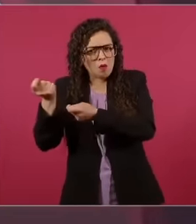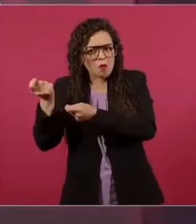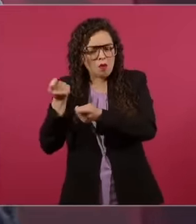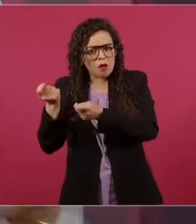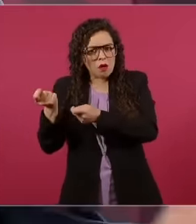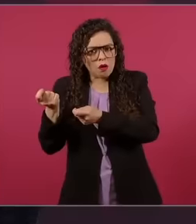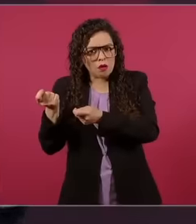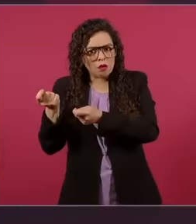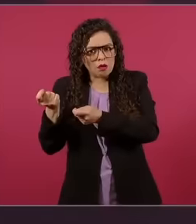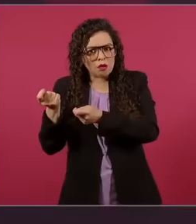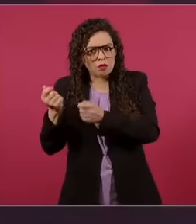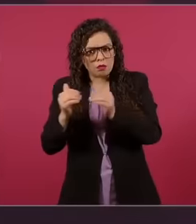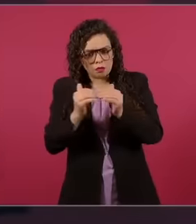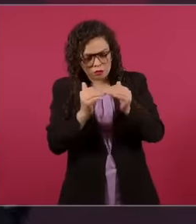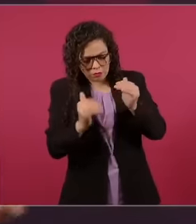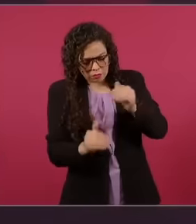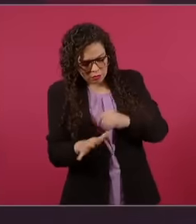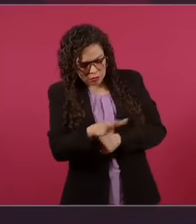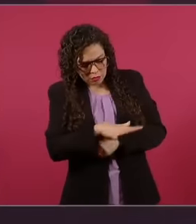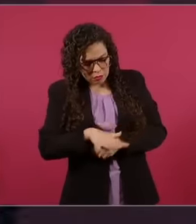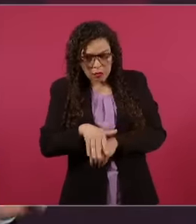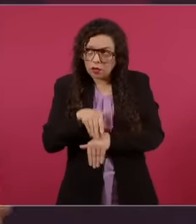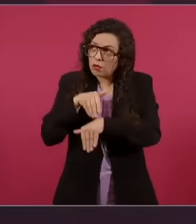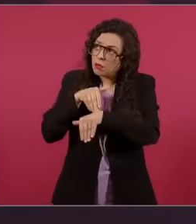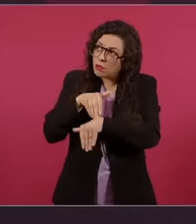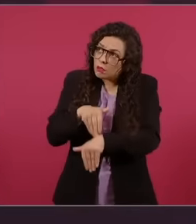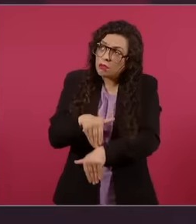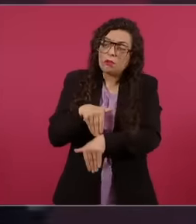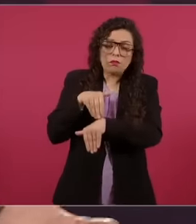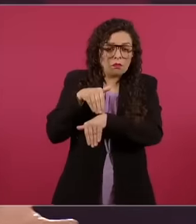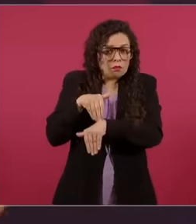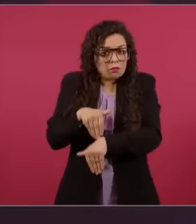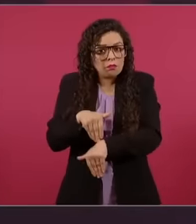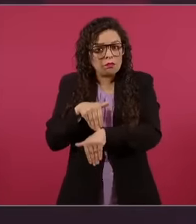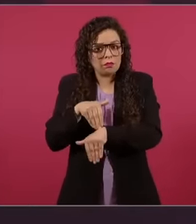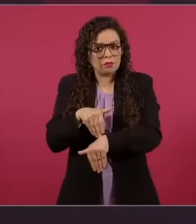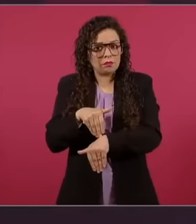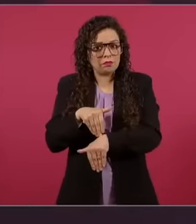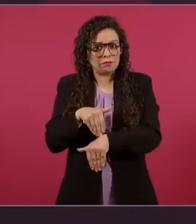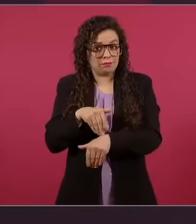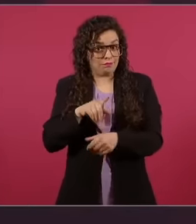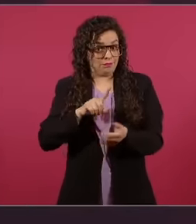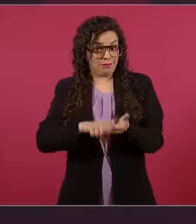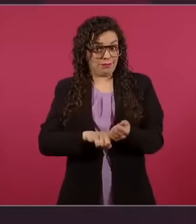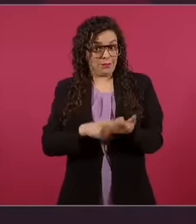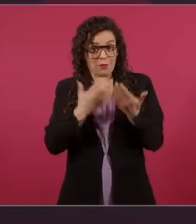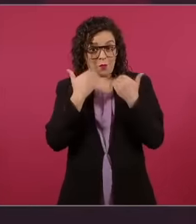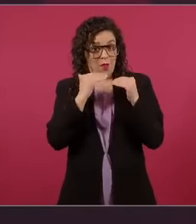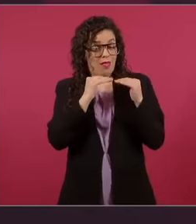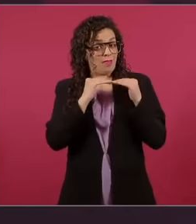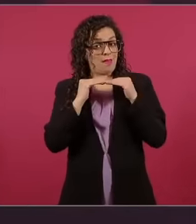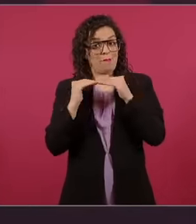y la democracia era demagogia.